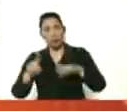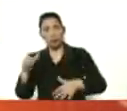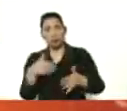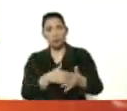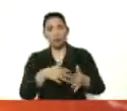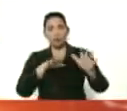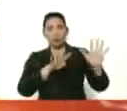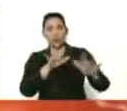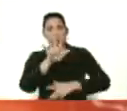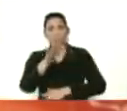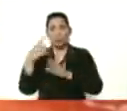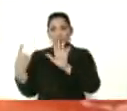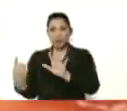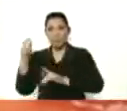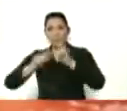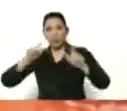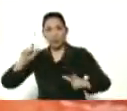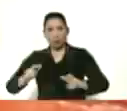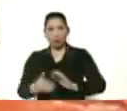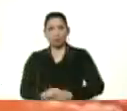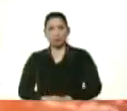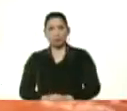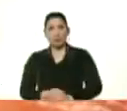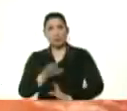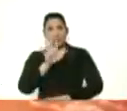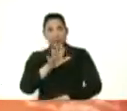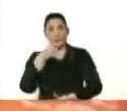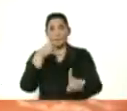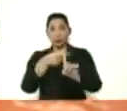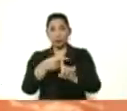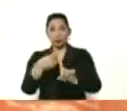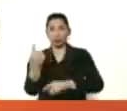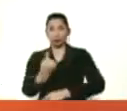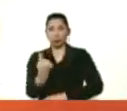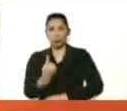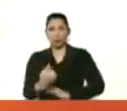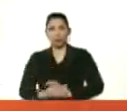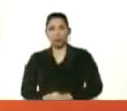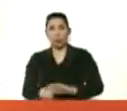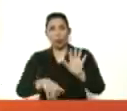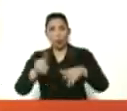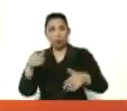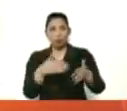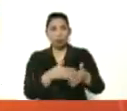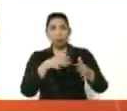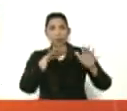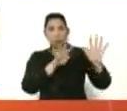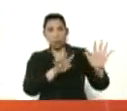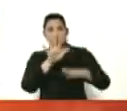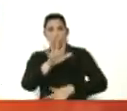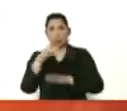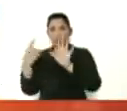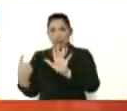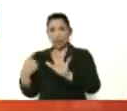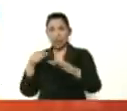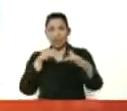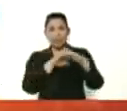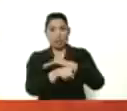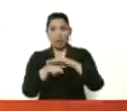11.956 personas, 5 positivos nada más. Correcto. De los 11.956 que han